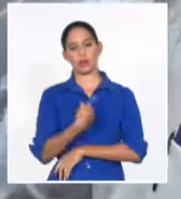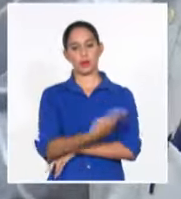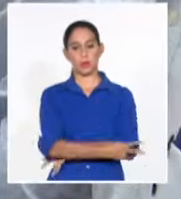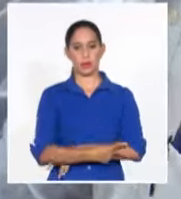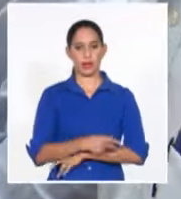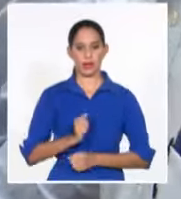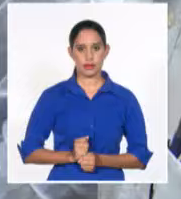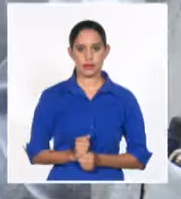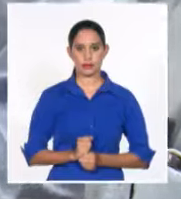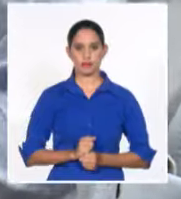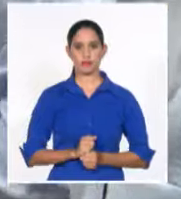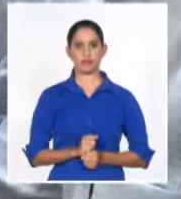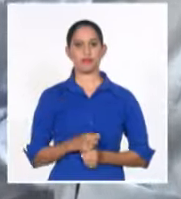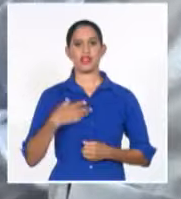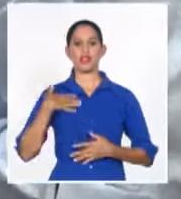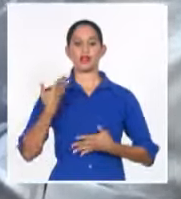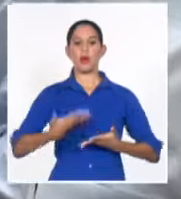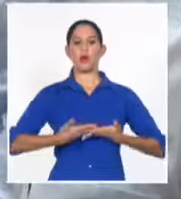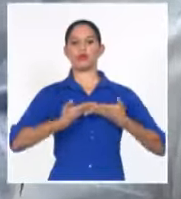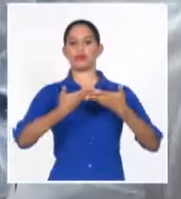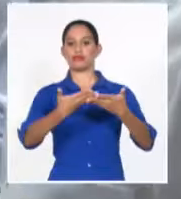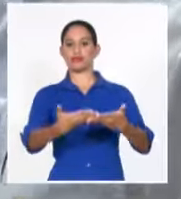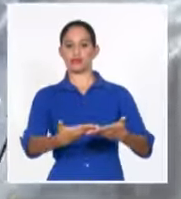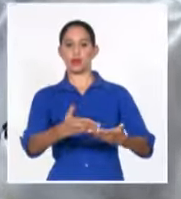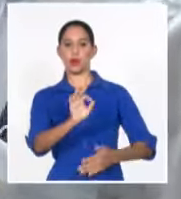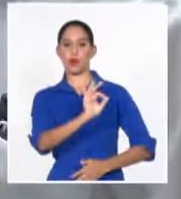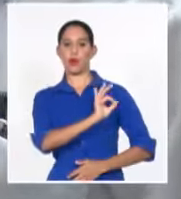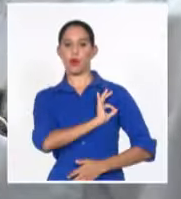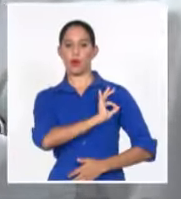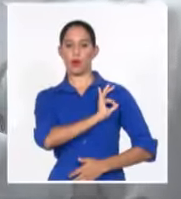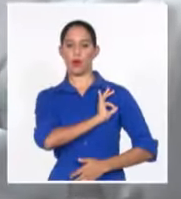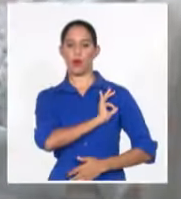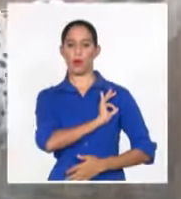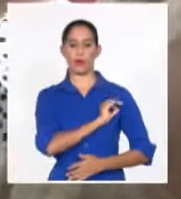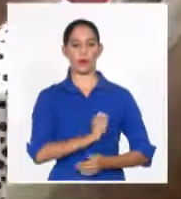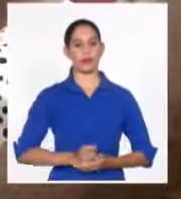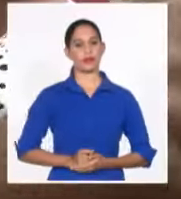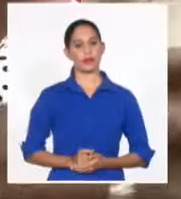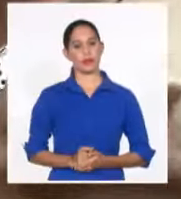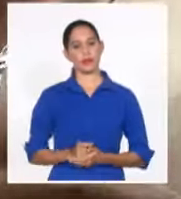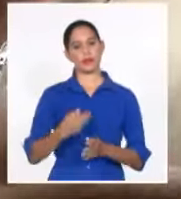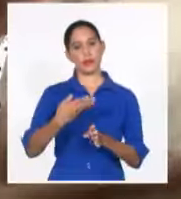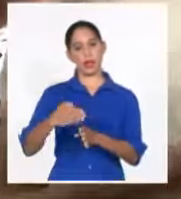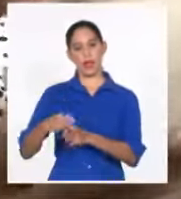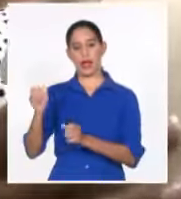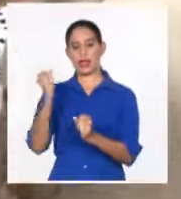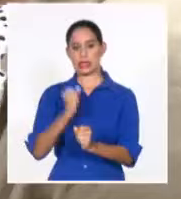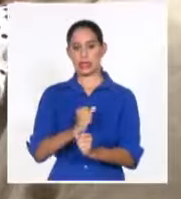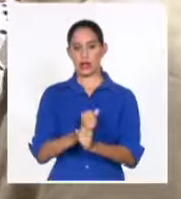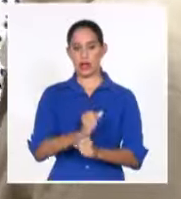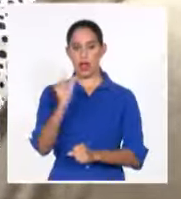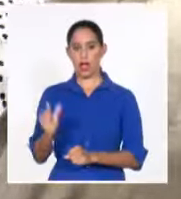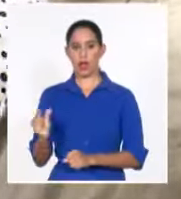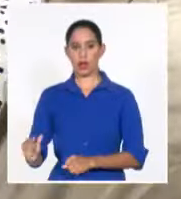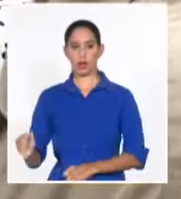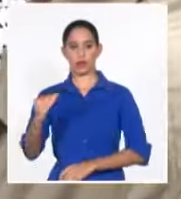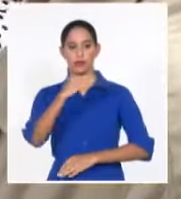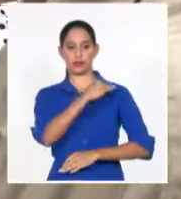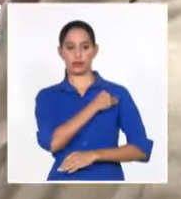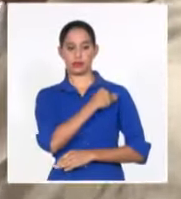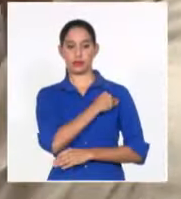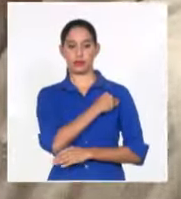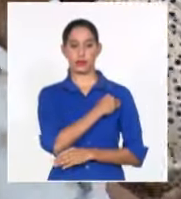la efeméride fue otorgado a pensionados, oficiales y trabajadores civiles por la consagración y contribución a la consolidación